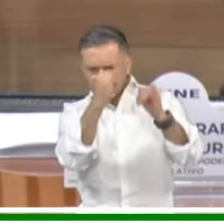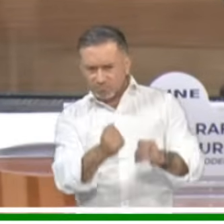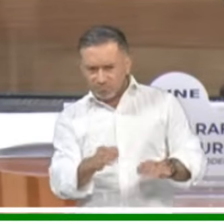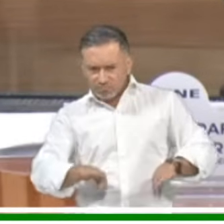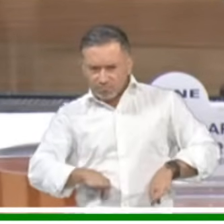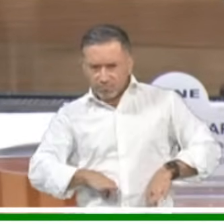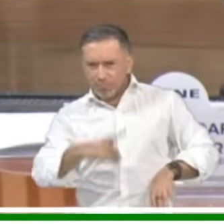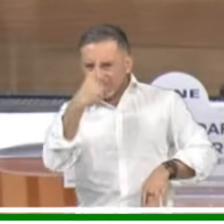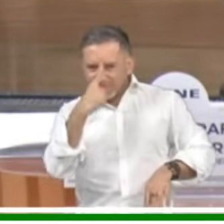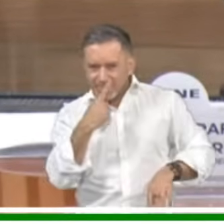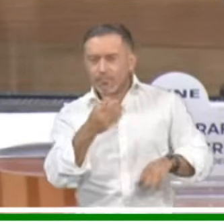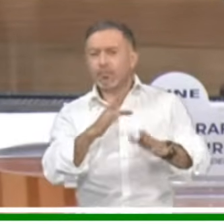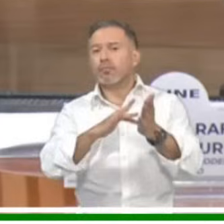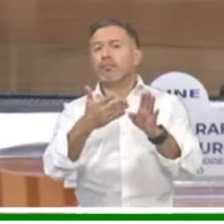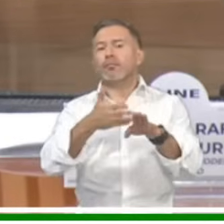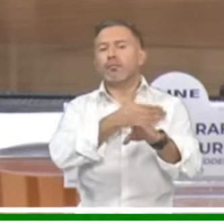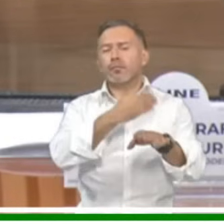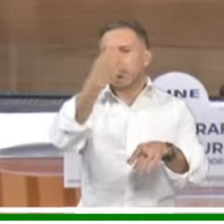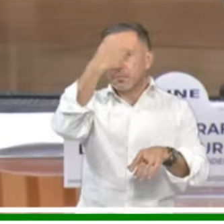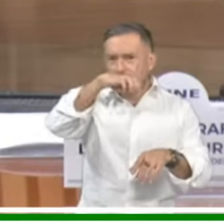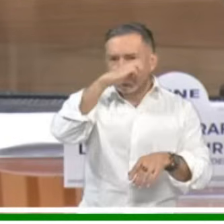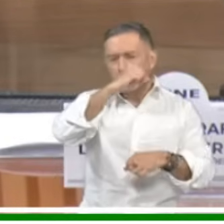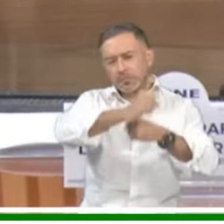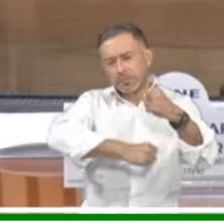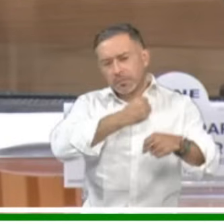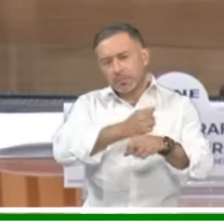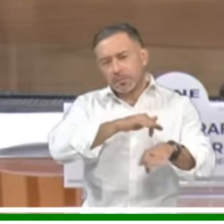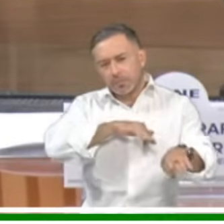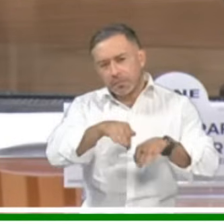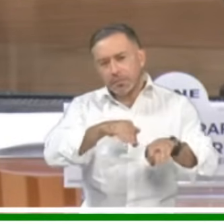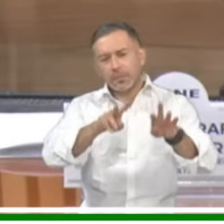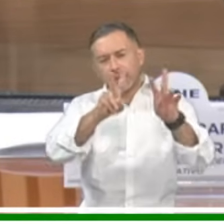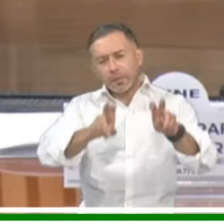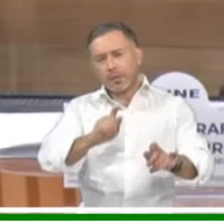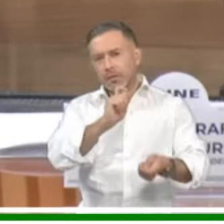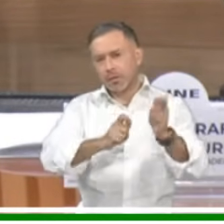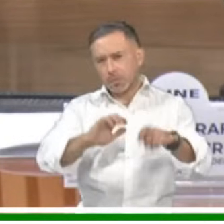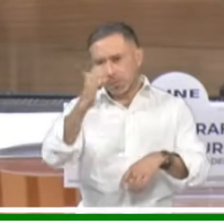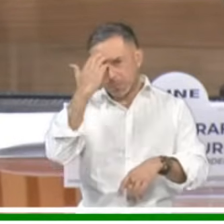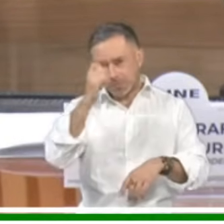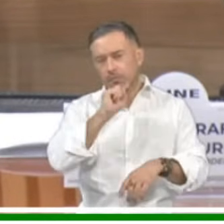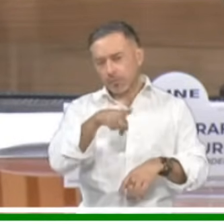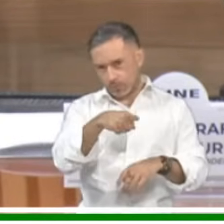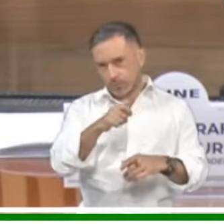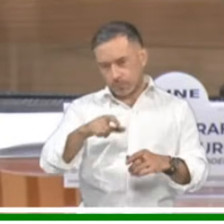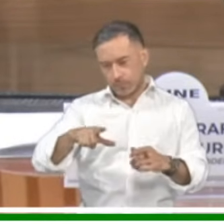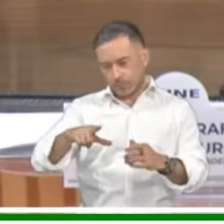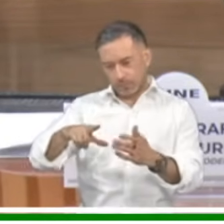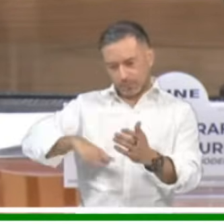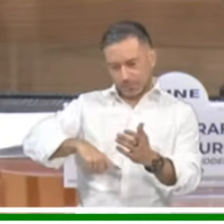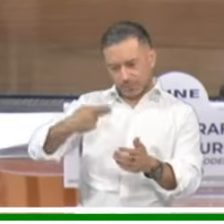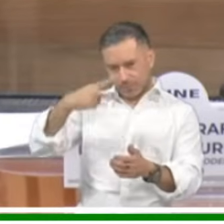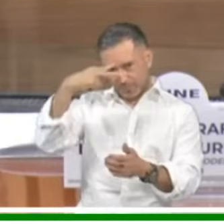sustentados en la trayectoria, experiencia, en la conducción, en el conocimiento de los temas, de la propia agenda política